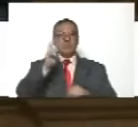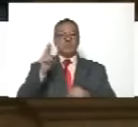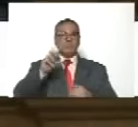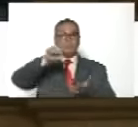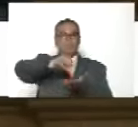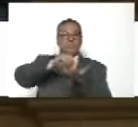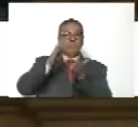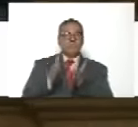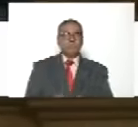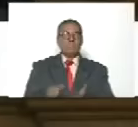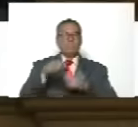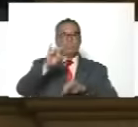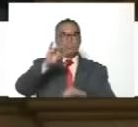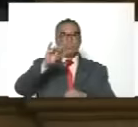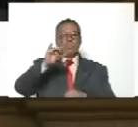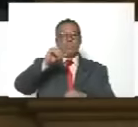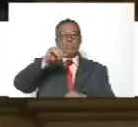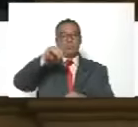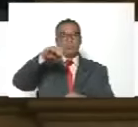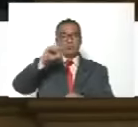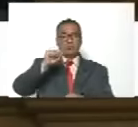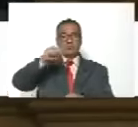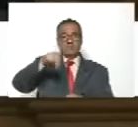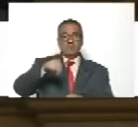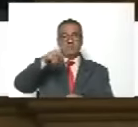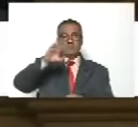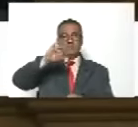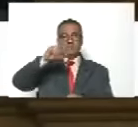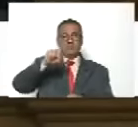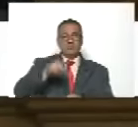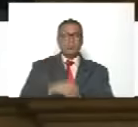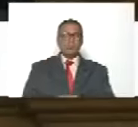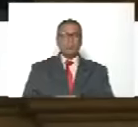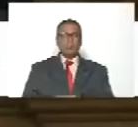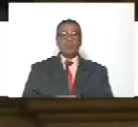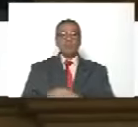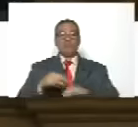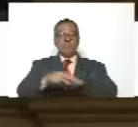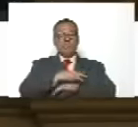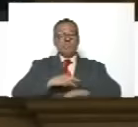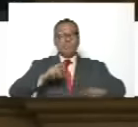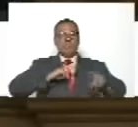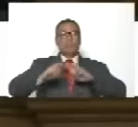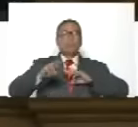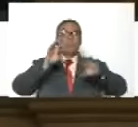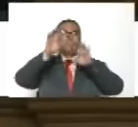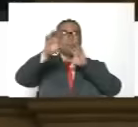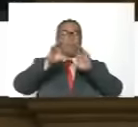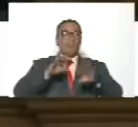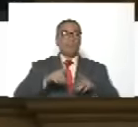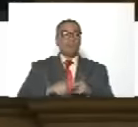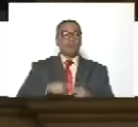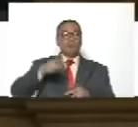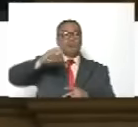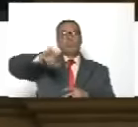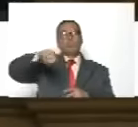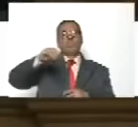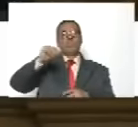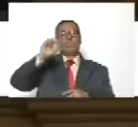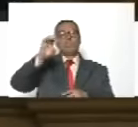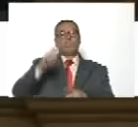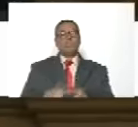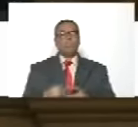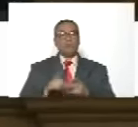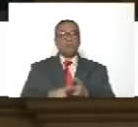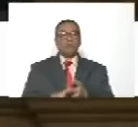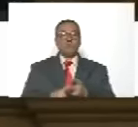República Islámica de Irán, señor Ebrahim Raisi, el ministro de Relaciones Exteriores, Hossein Amir,